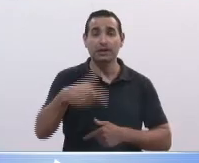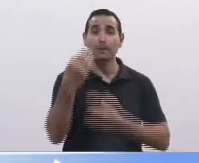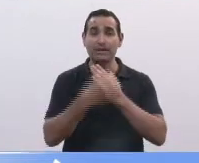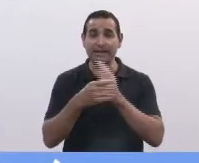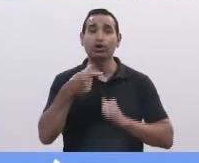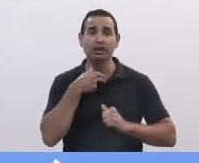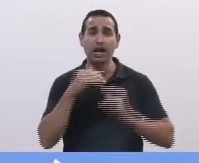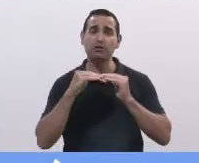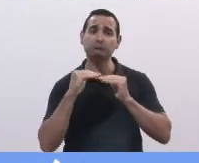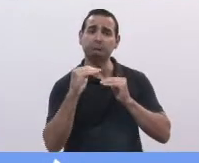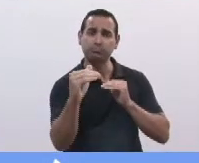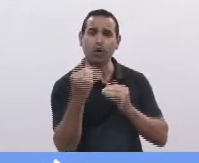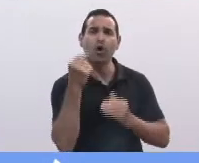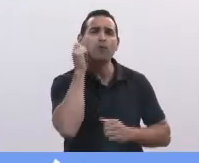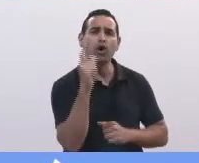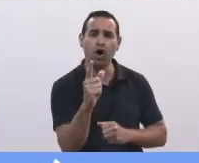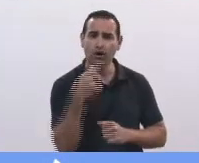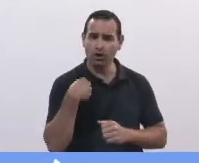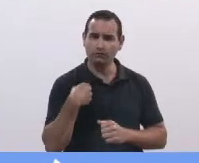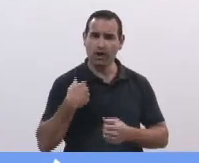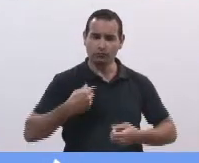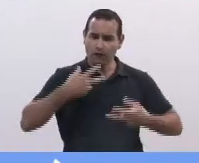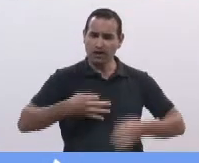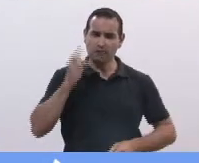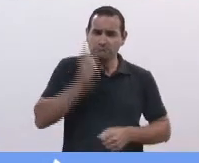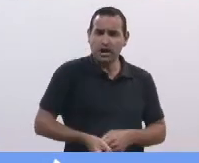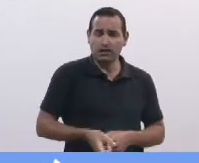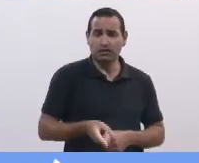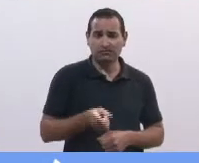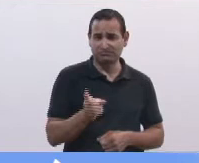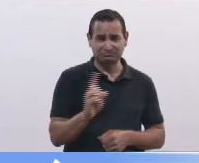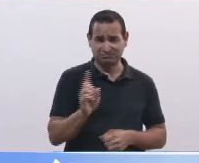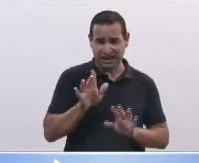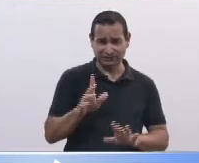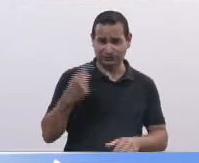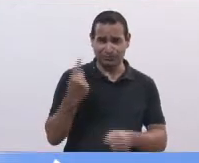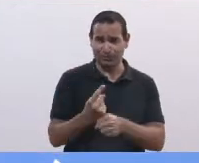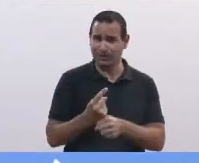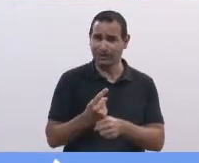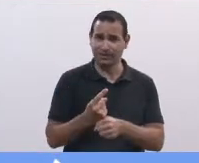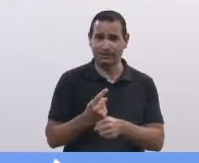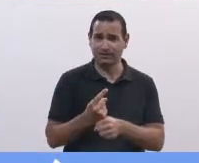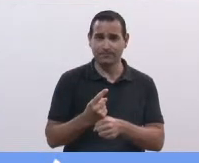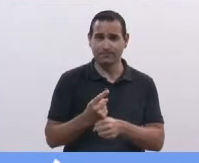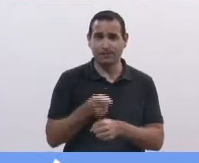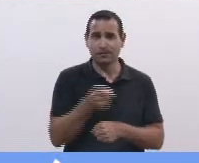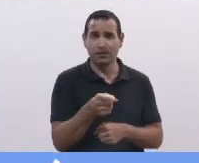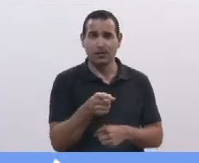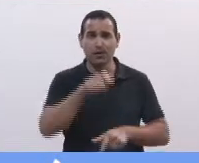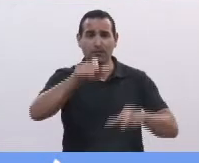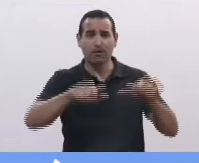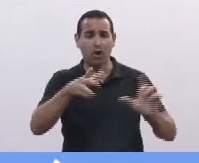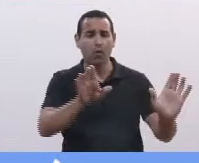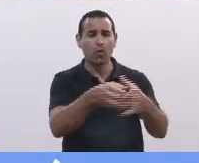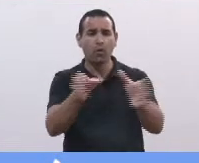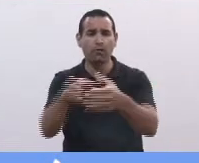que quiere el ministro. No se logra imponiendo una verdad. No se logra anulando